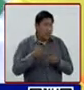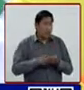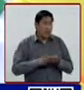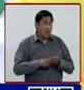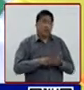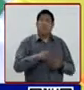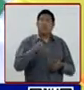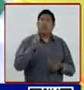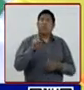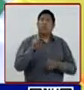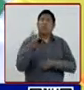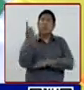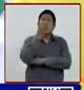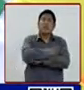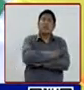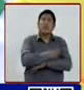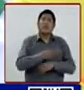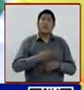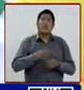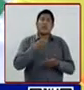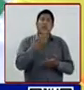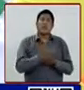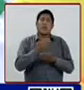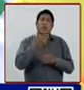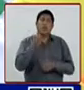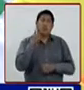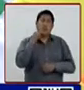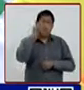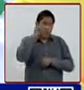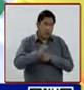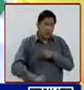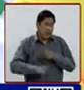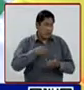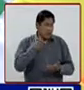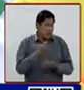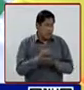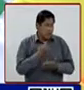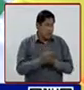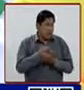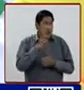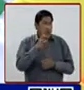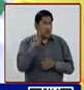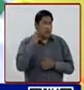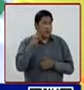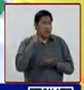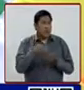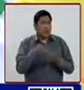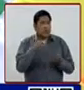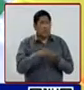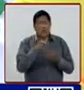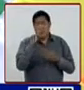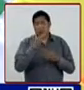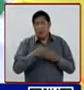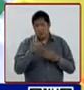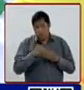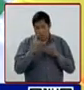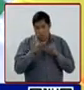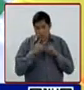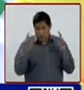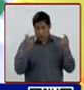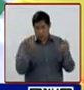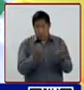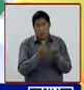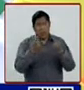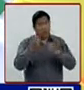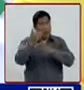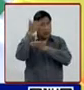estos 20 días de paro, un año económico aproximadamente de más de 700 millones de dólares al departamento de Santa